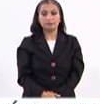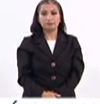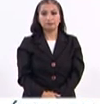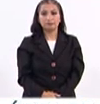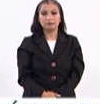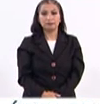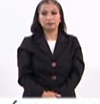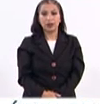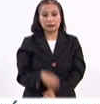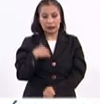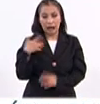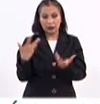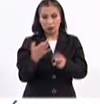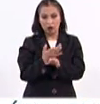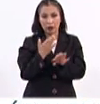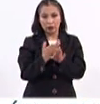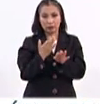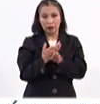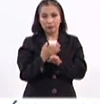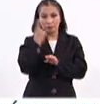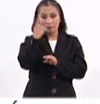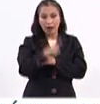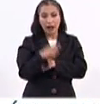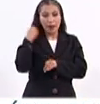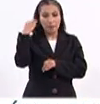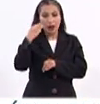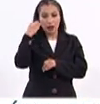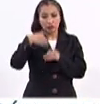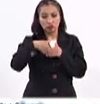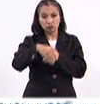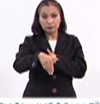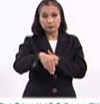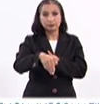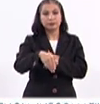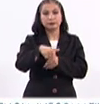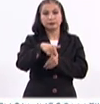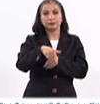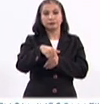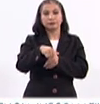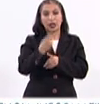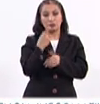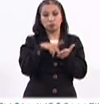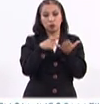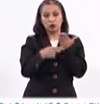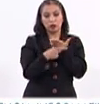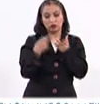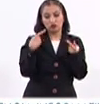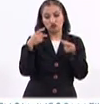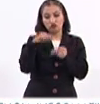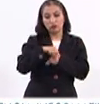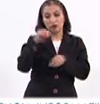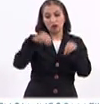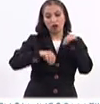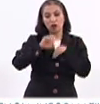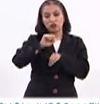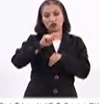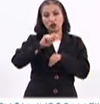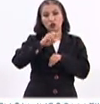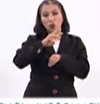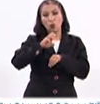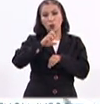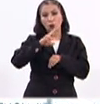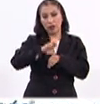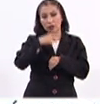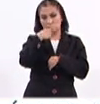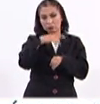a lo que llevamos ahora para marzo, es un proyecto de desarrollo de software, es ya